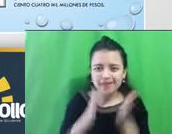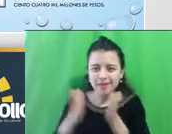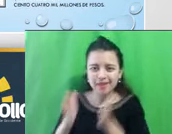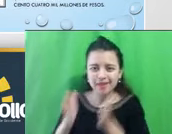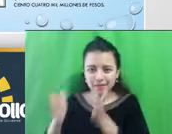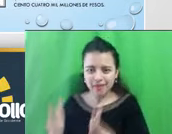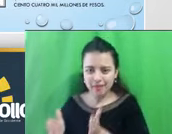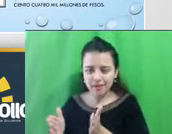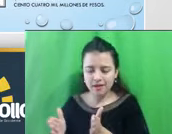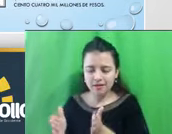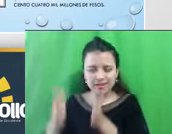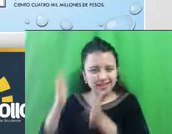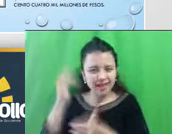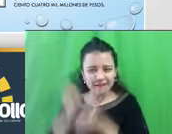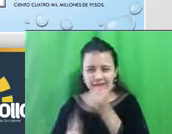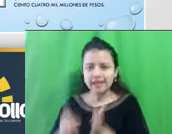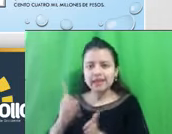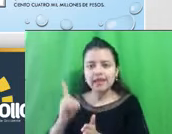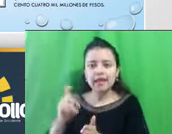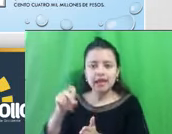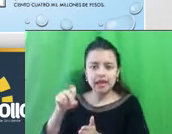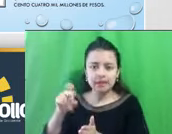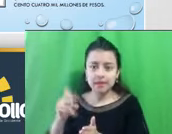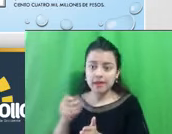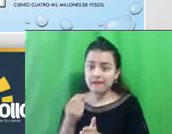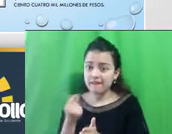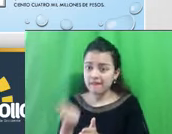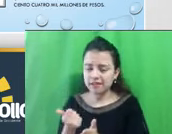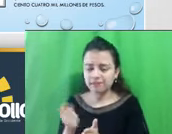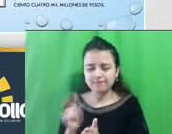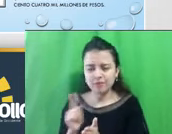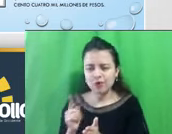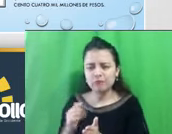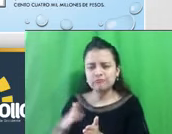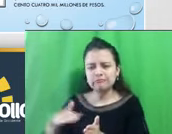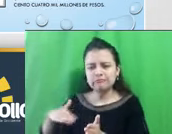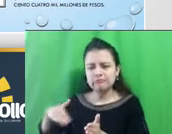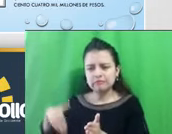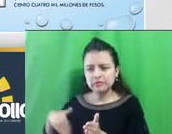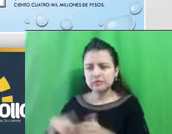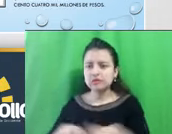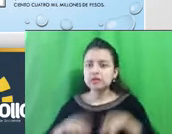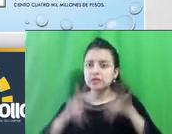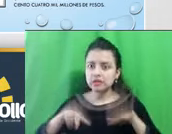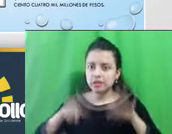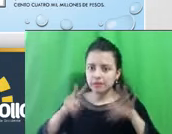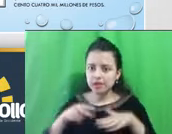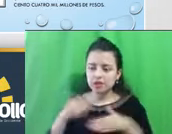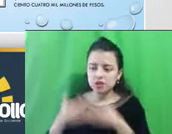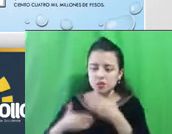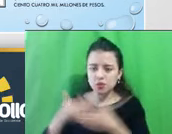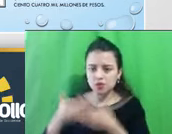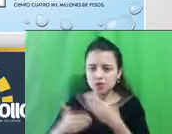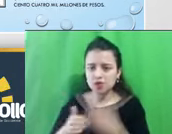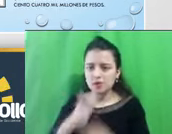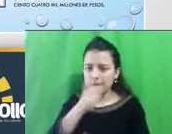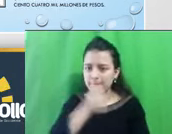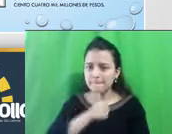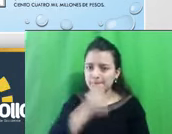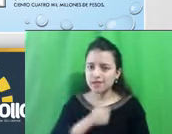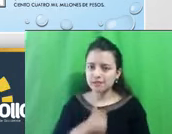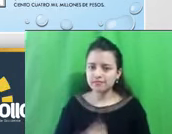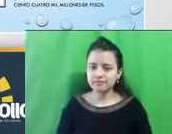el DNP. No ha sido un proceso fácil, es un proceso que ya llevamos casi 7 meses en el desarrollo de este proyecto, que ha tenido la